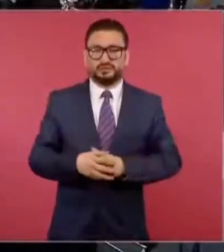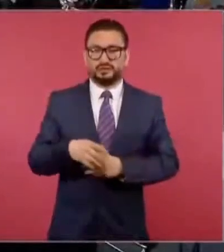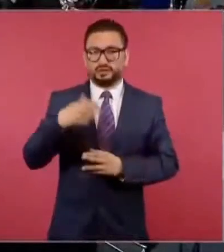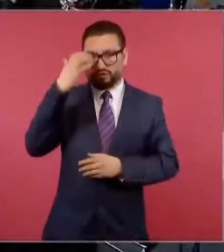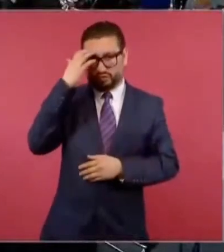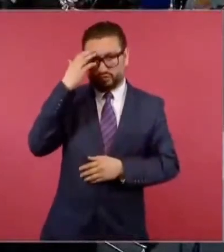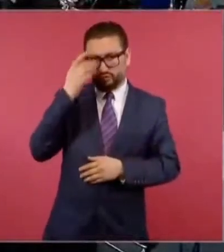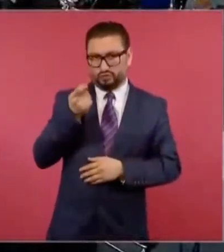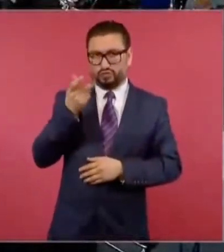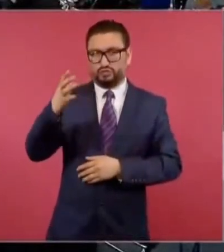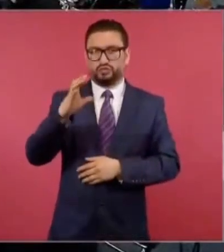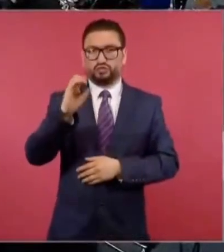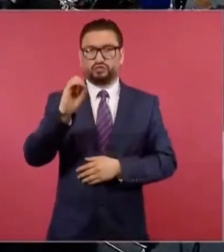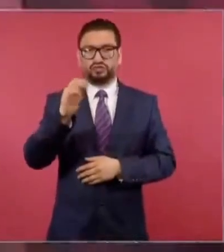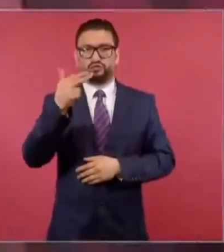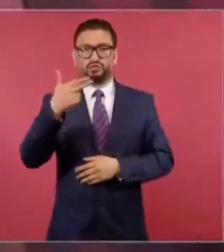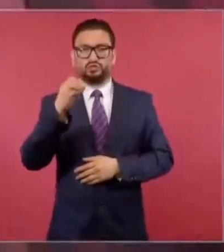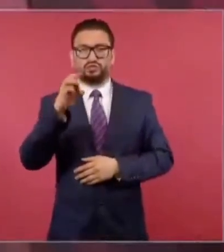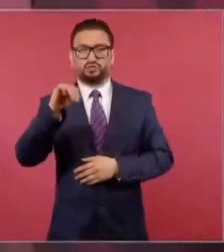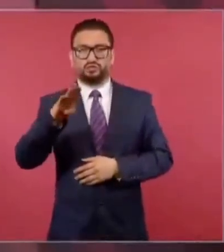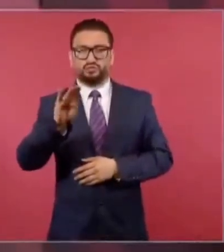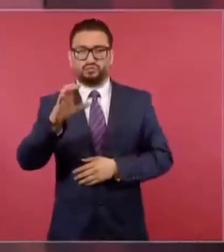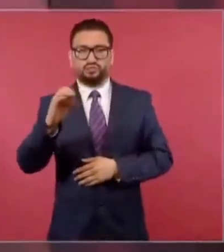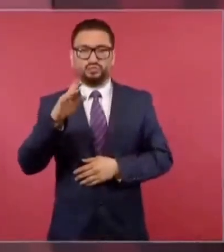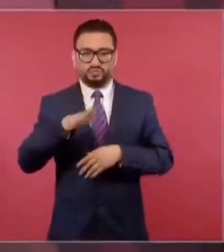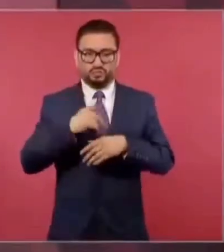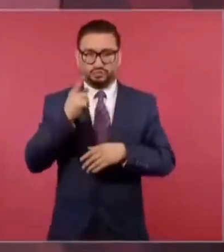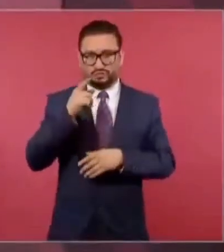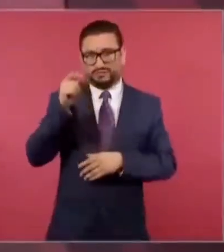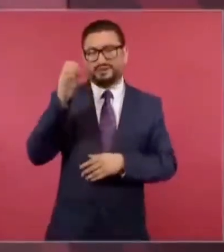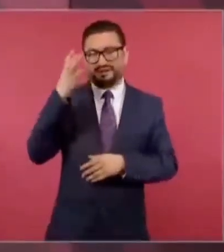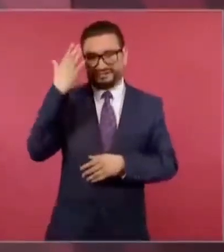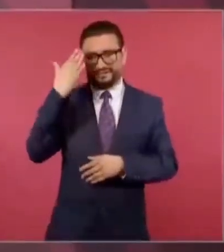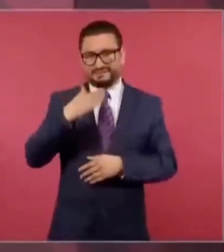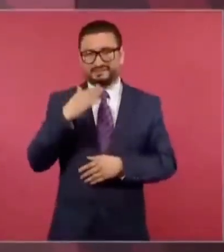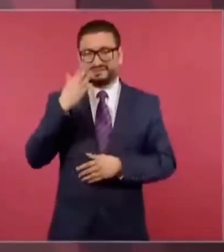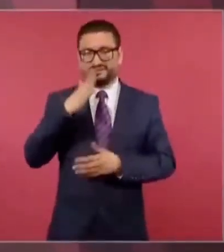como chombo, porque es maya chontal.